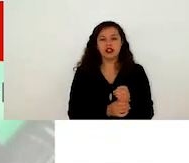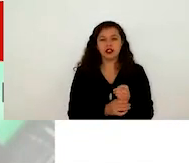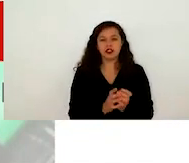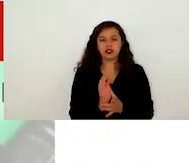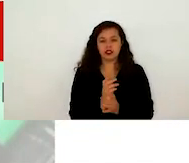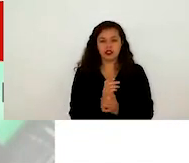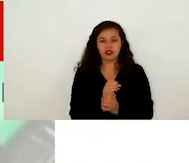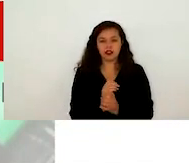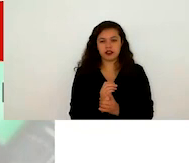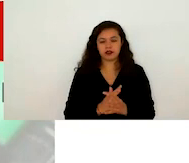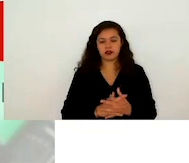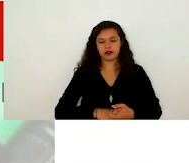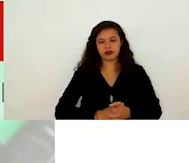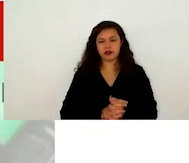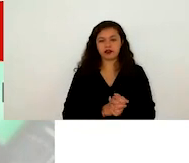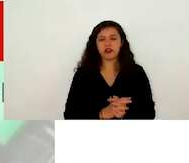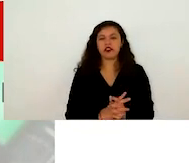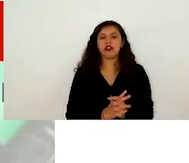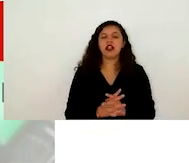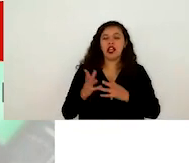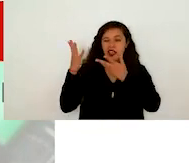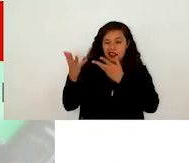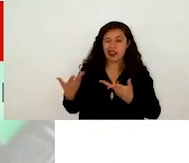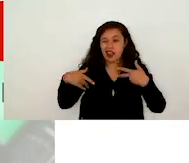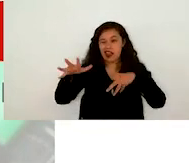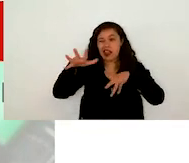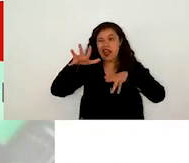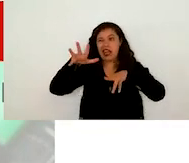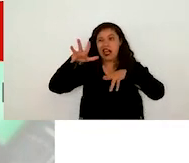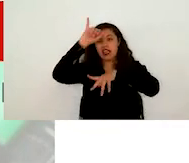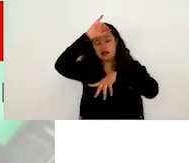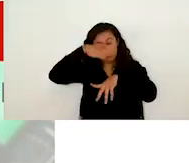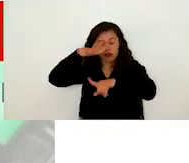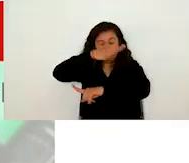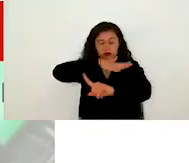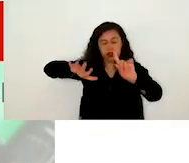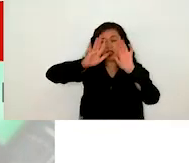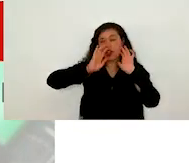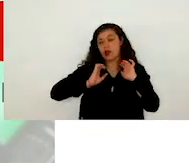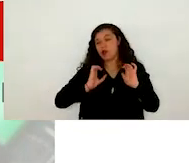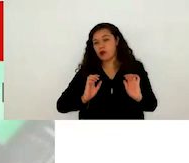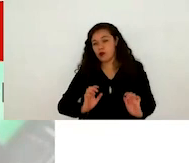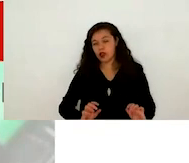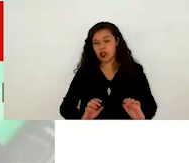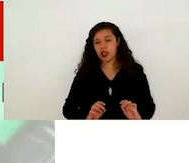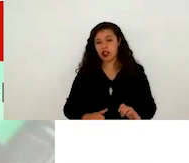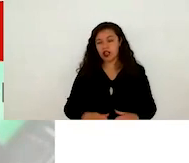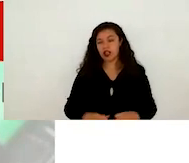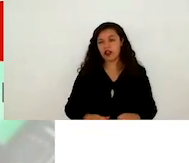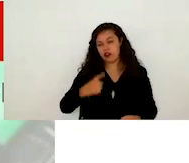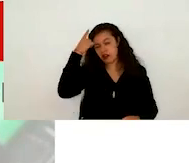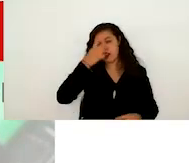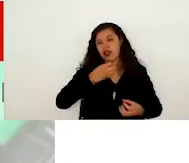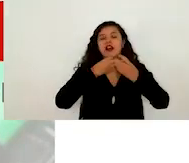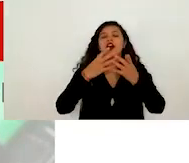situaciones si estos lenguajes así como estar viendo no verbal y en las expresiones que tienen todas las imágenes